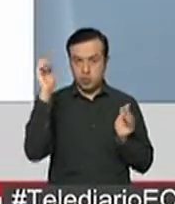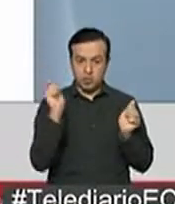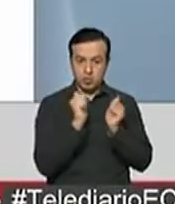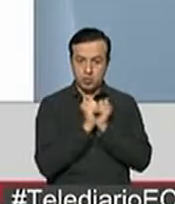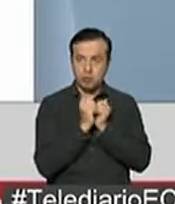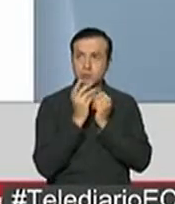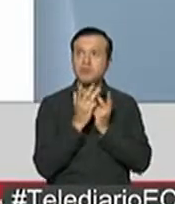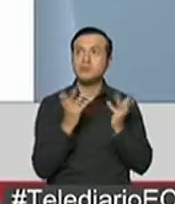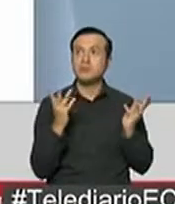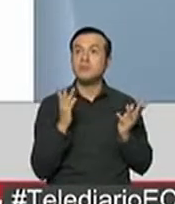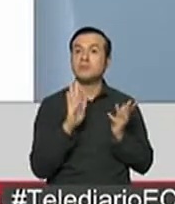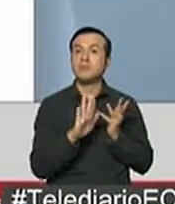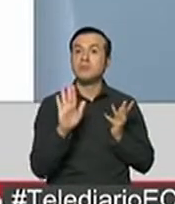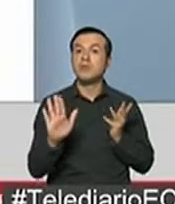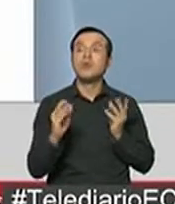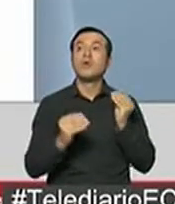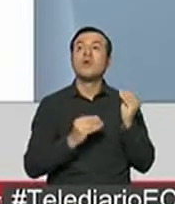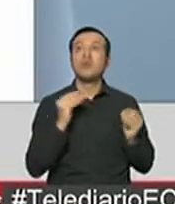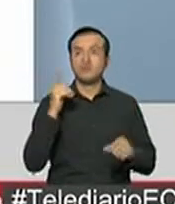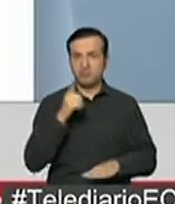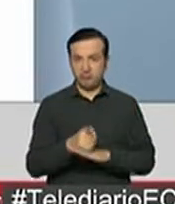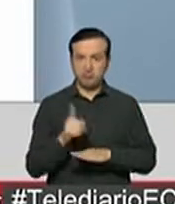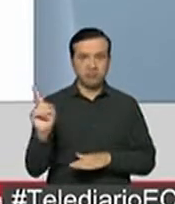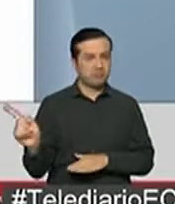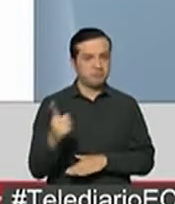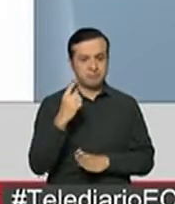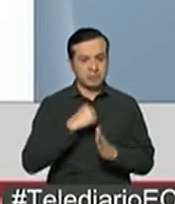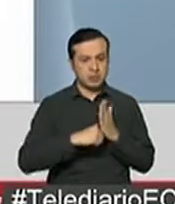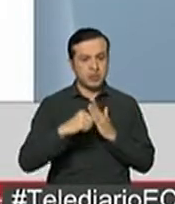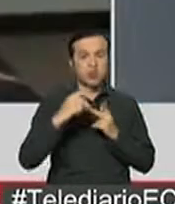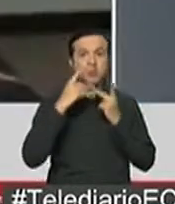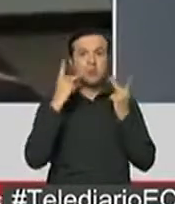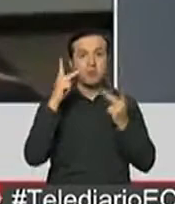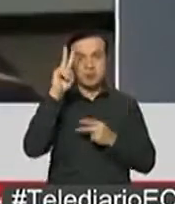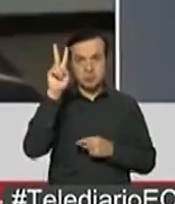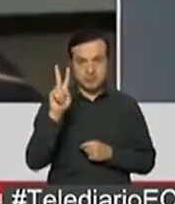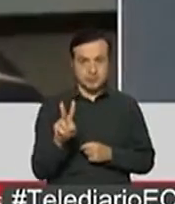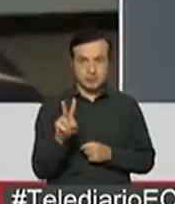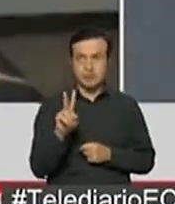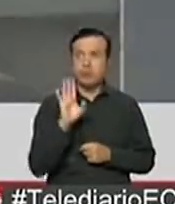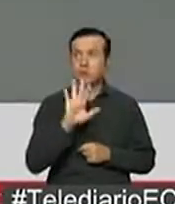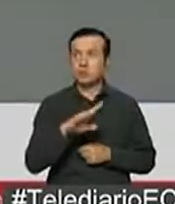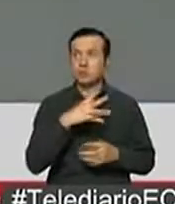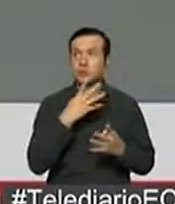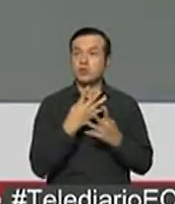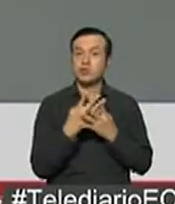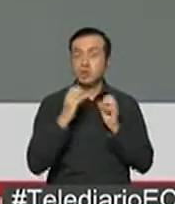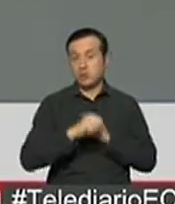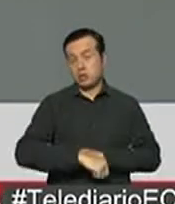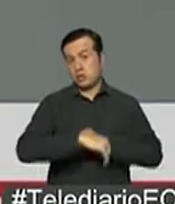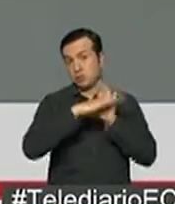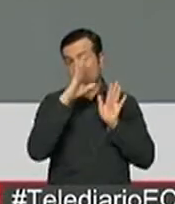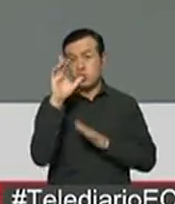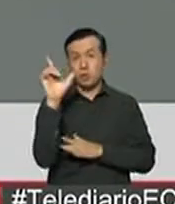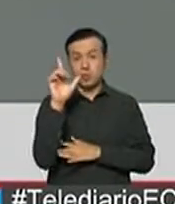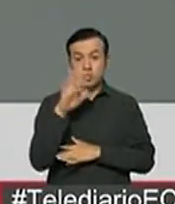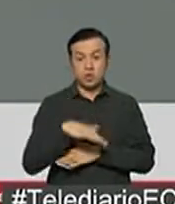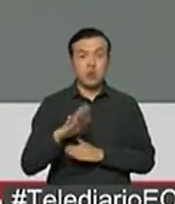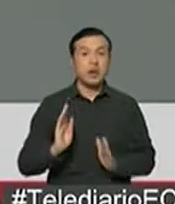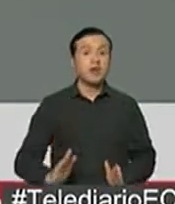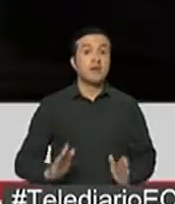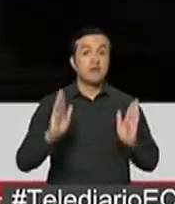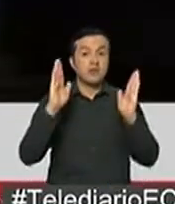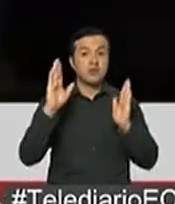acompañaba han sido puestos a las órdenes del ministerio público venezolano su detención se dio la mañana de este lunes en el edificio